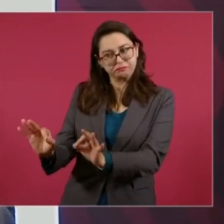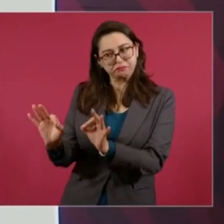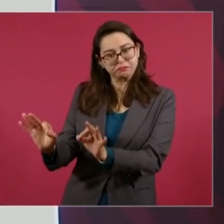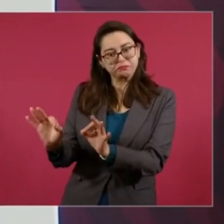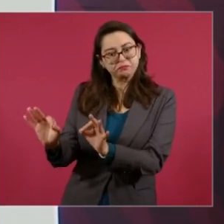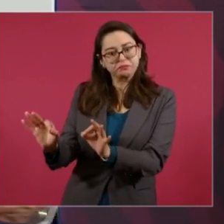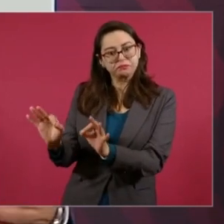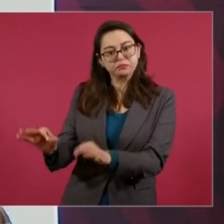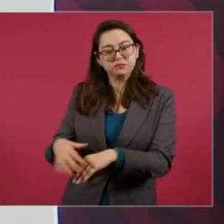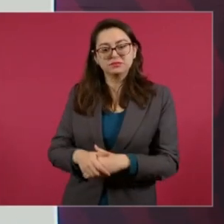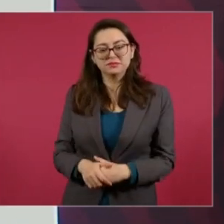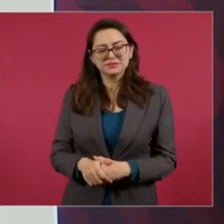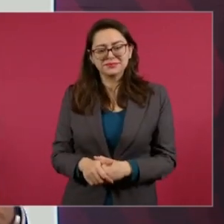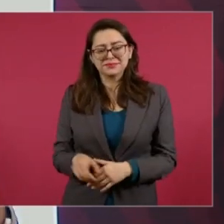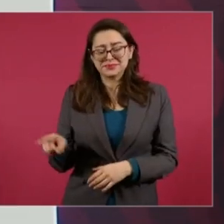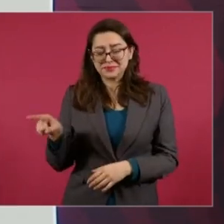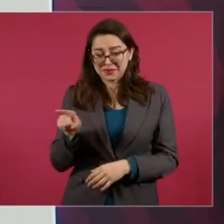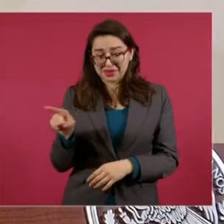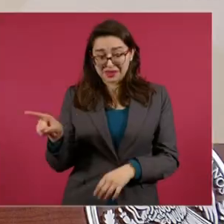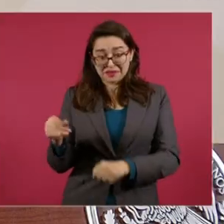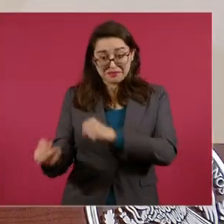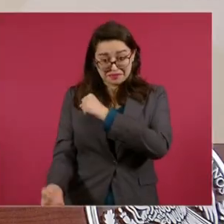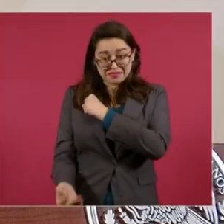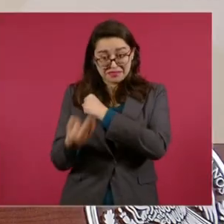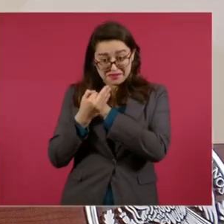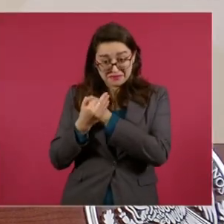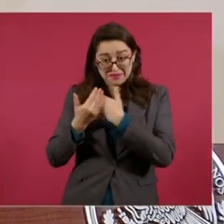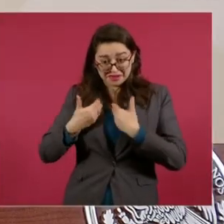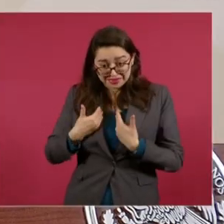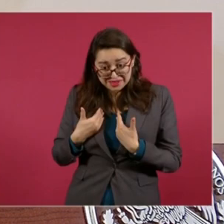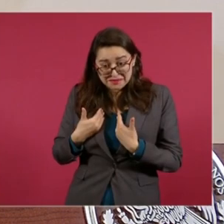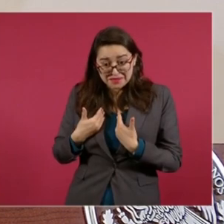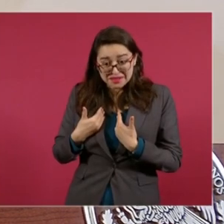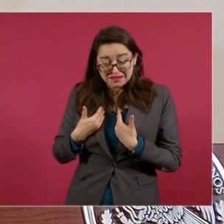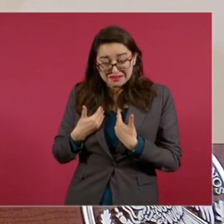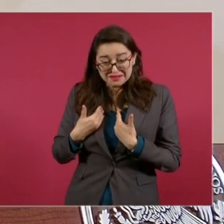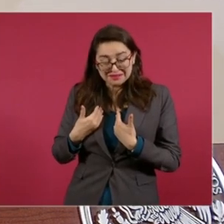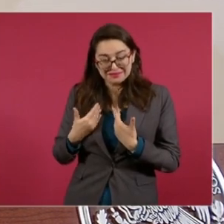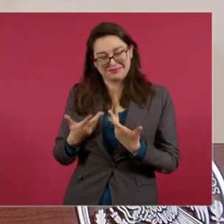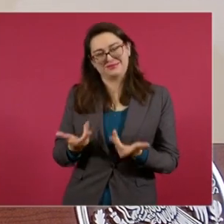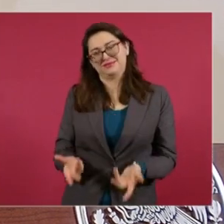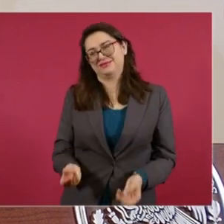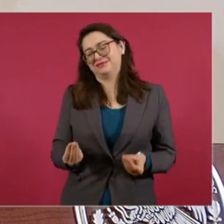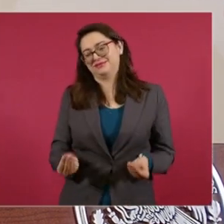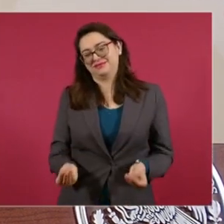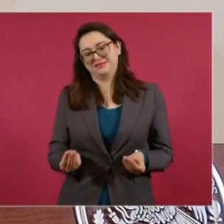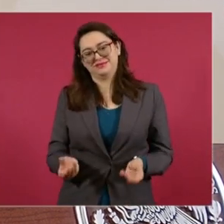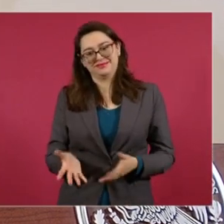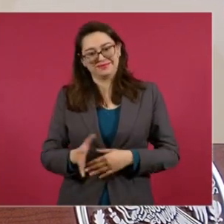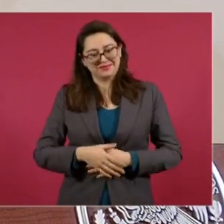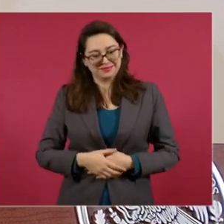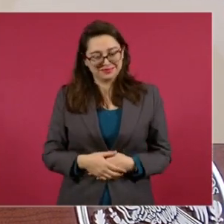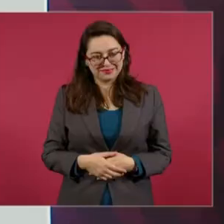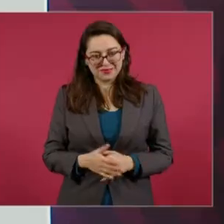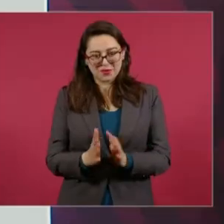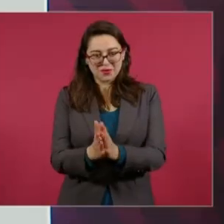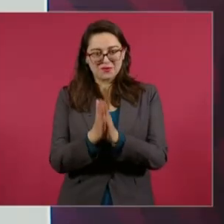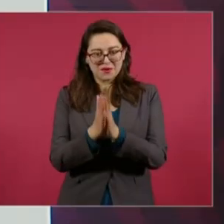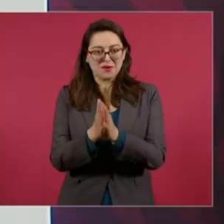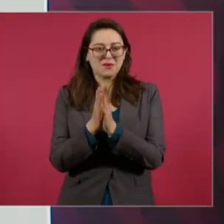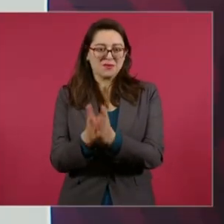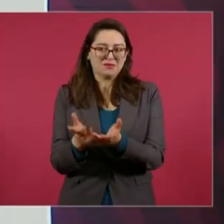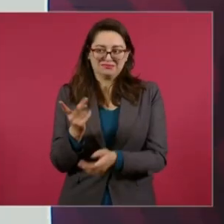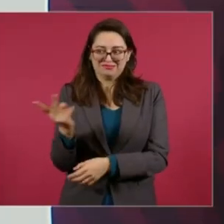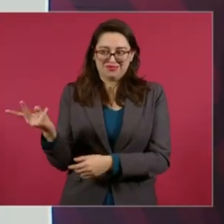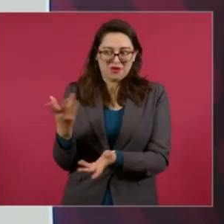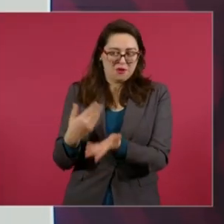iban a cancelar o iban a pedir que se cancelara una investigación en